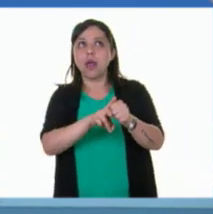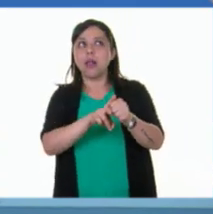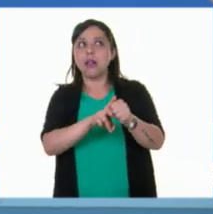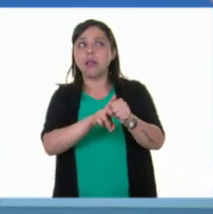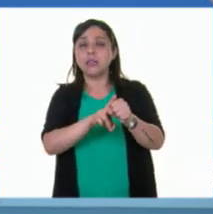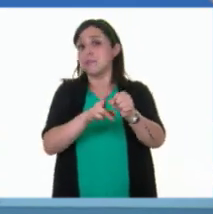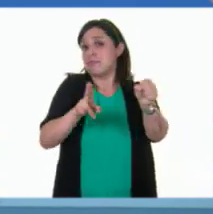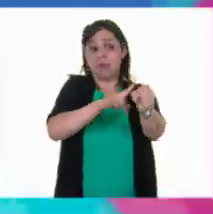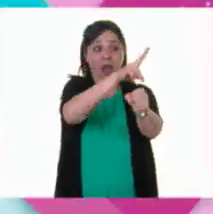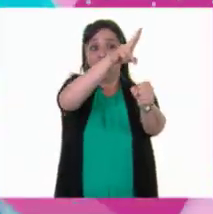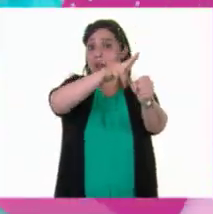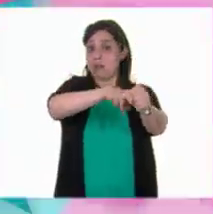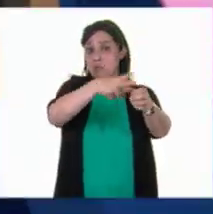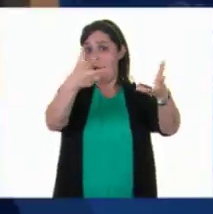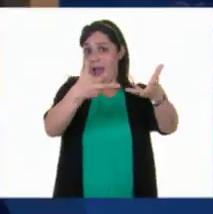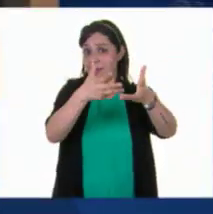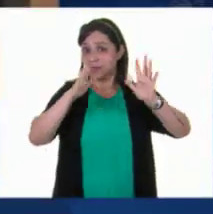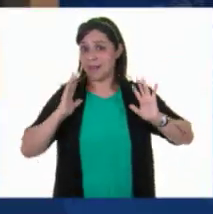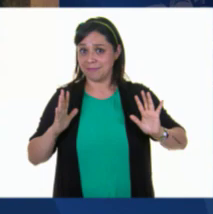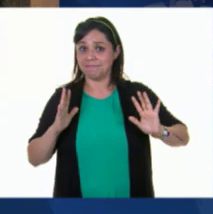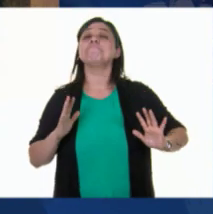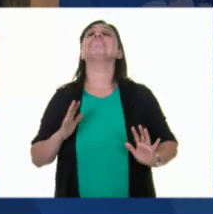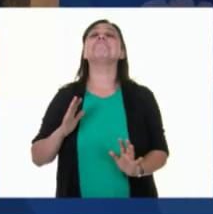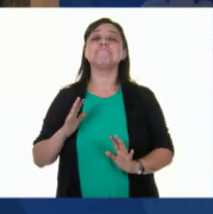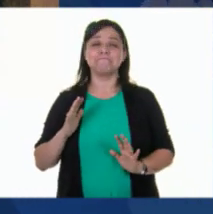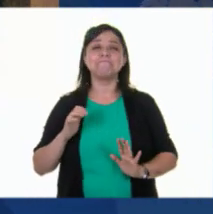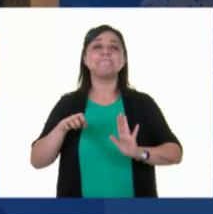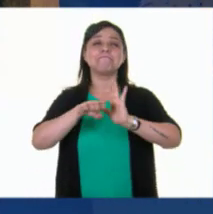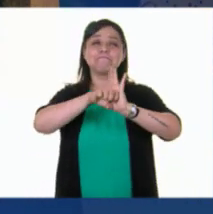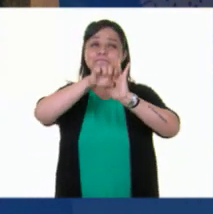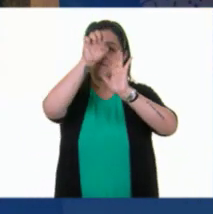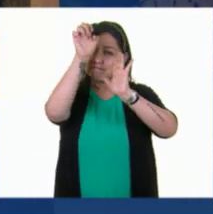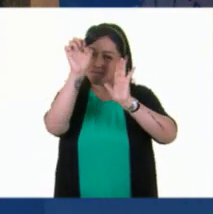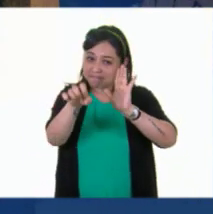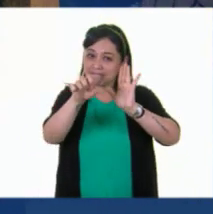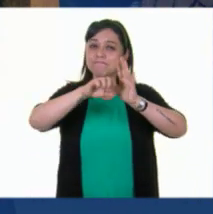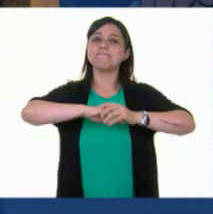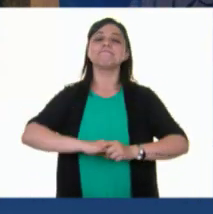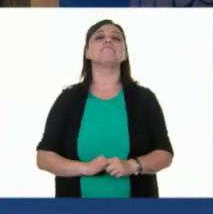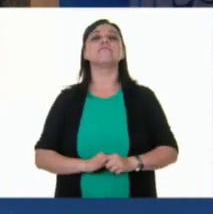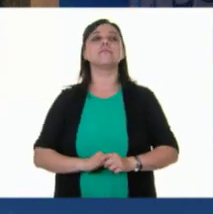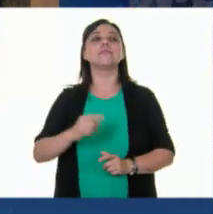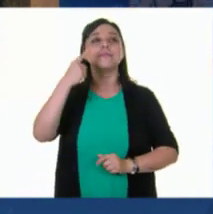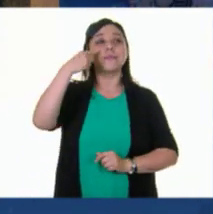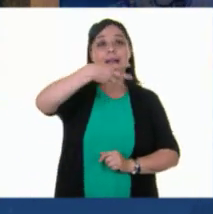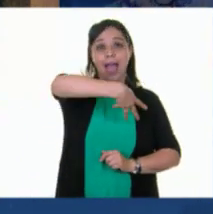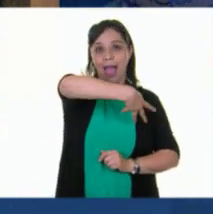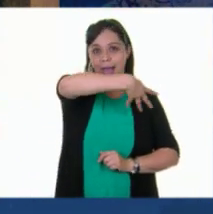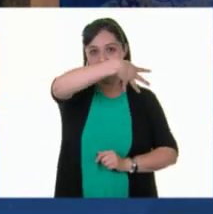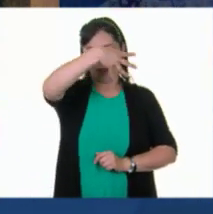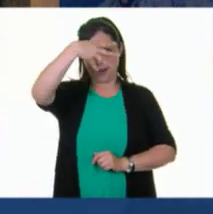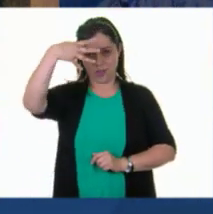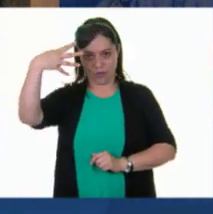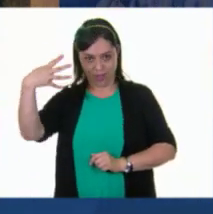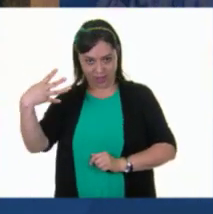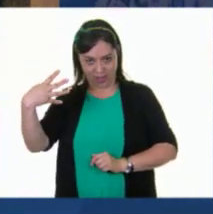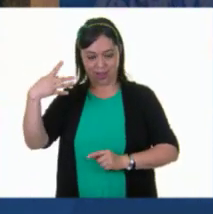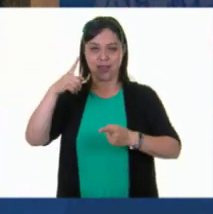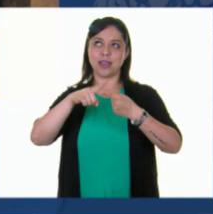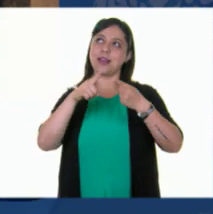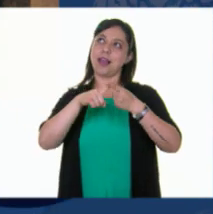la naturaleza. Por ejemplo, pueden ser los arcoíris. Muy bien. O